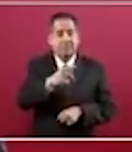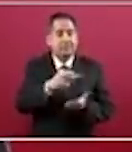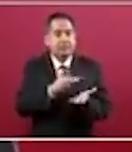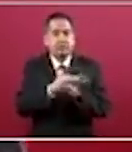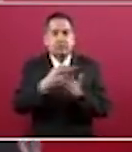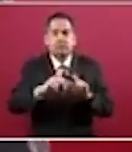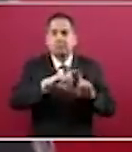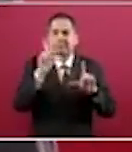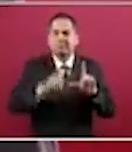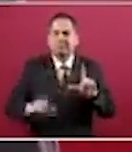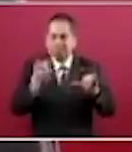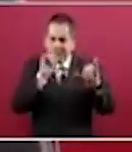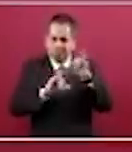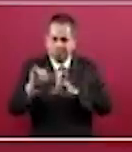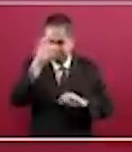de Ciencias